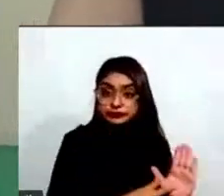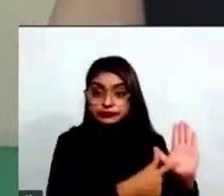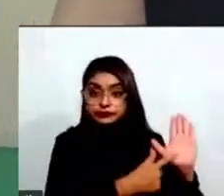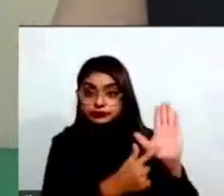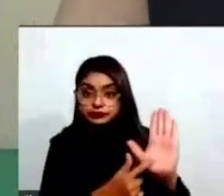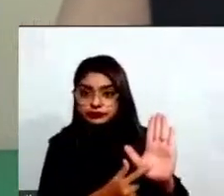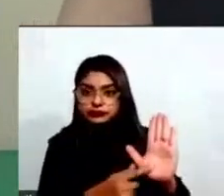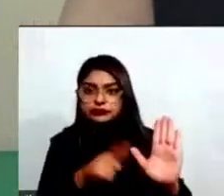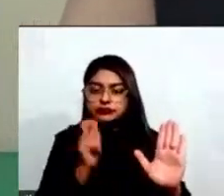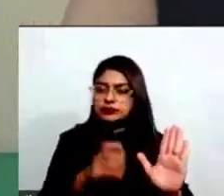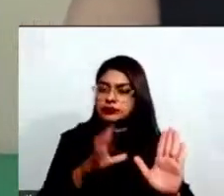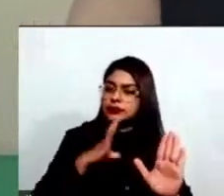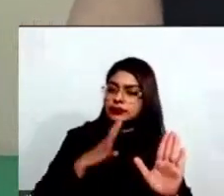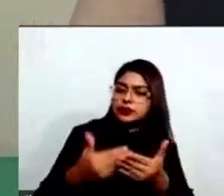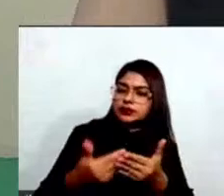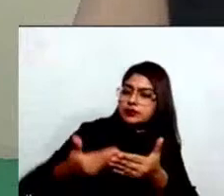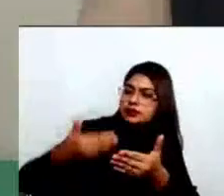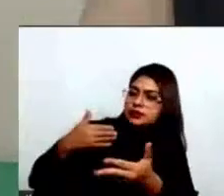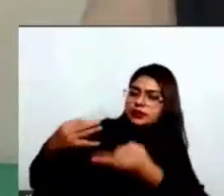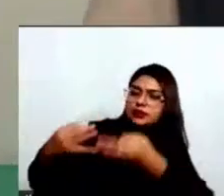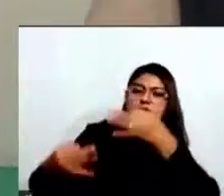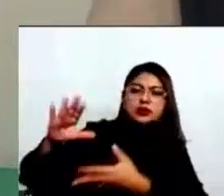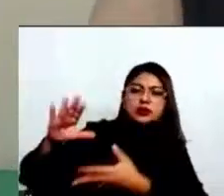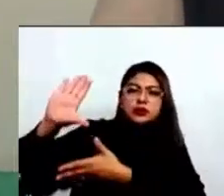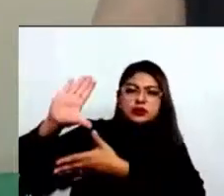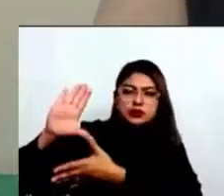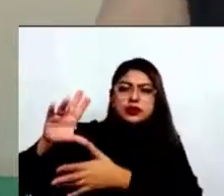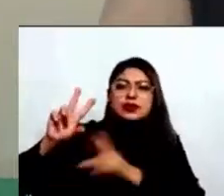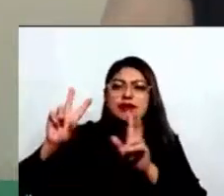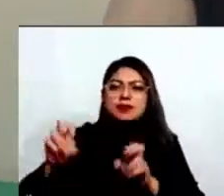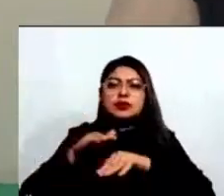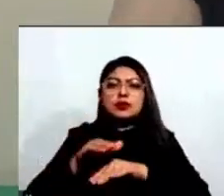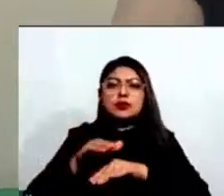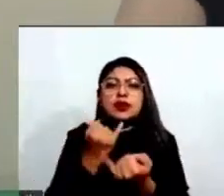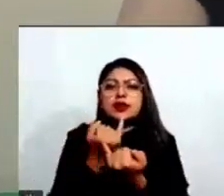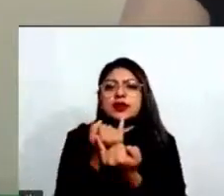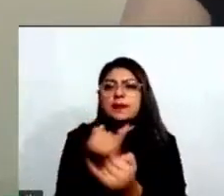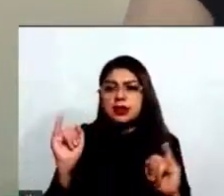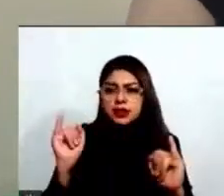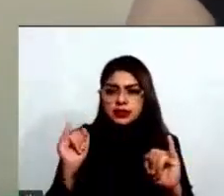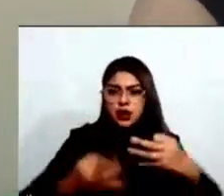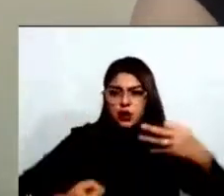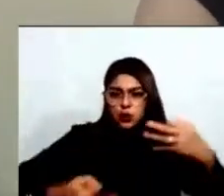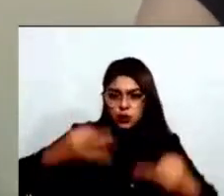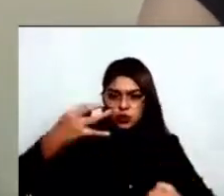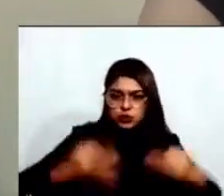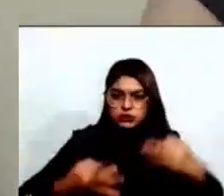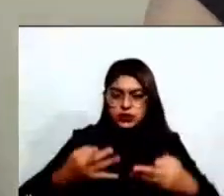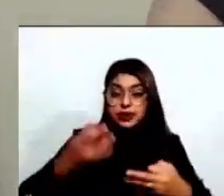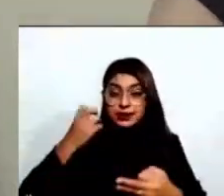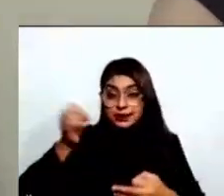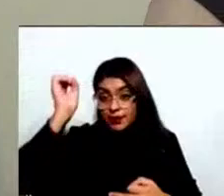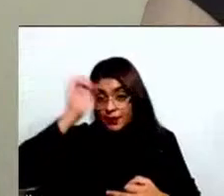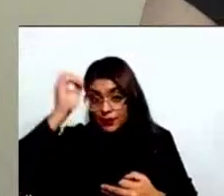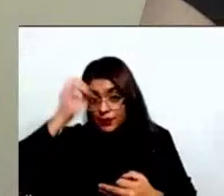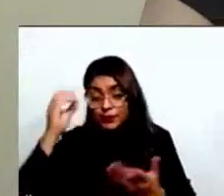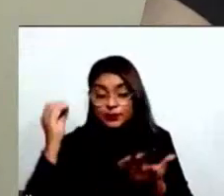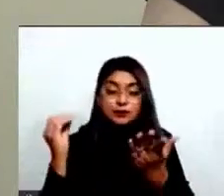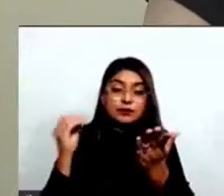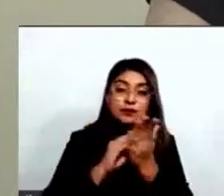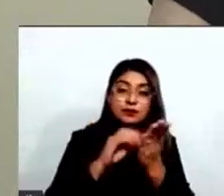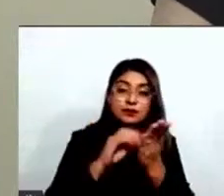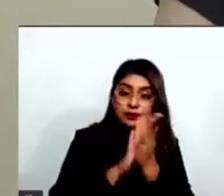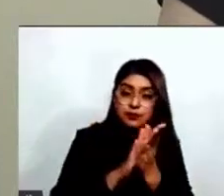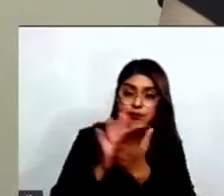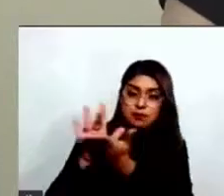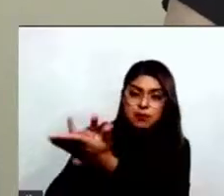Corte Interamericana en materia de independencia judicial, un tema que se ha convertido en una polémica